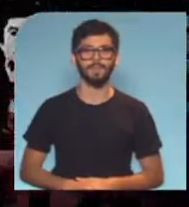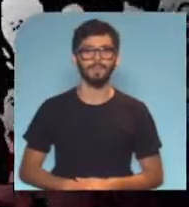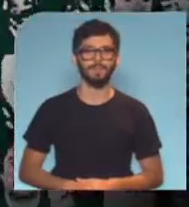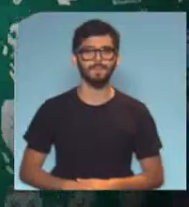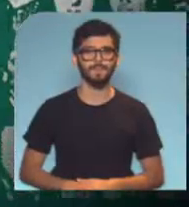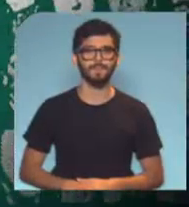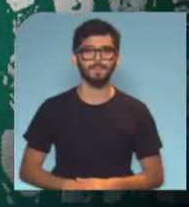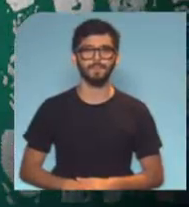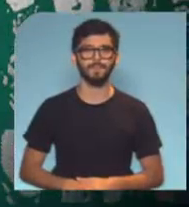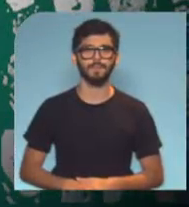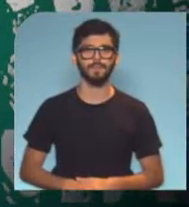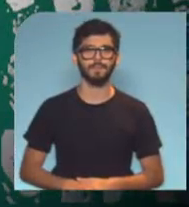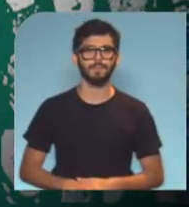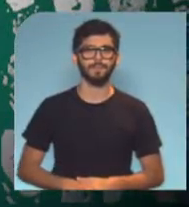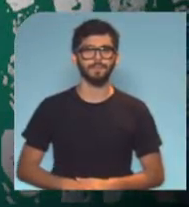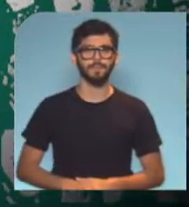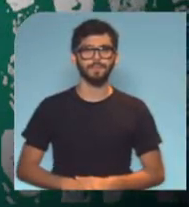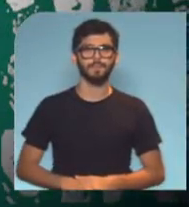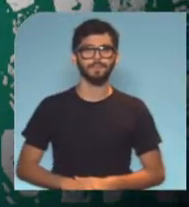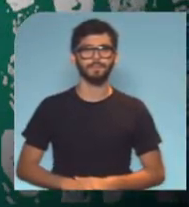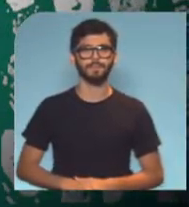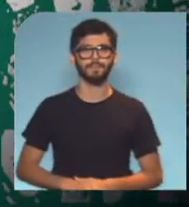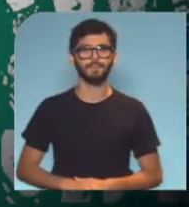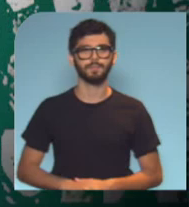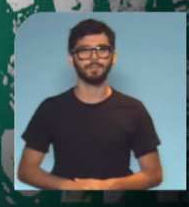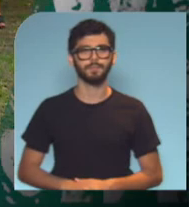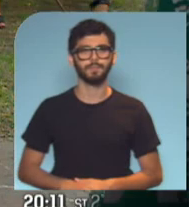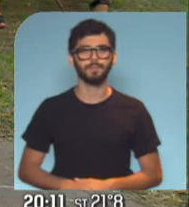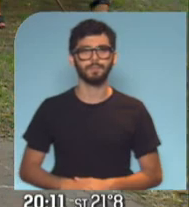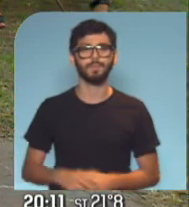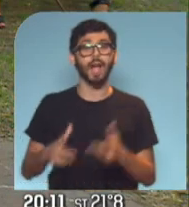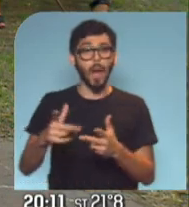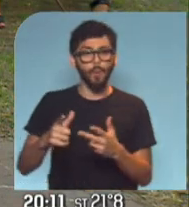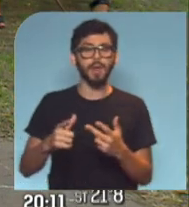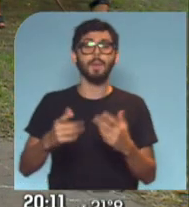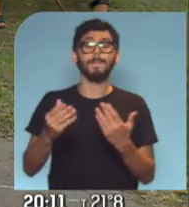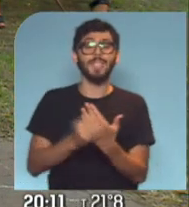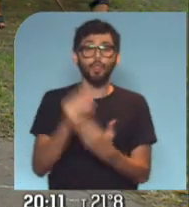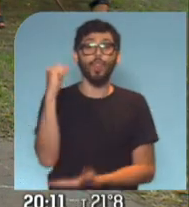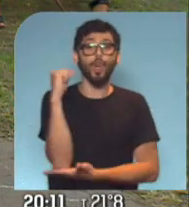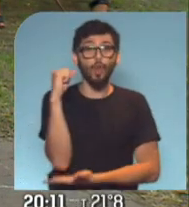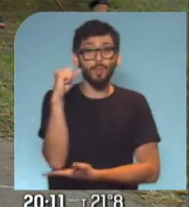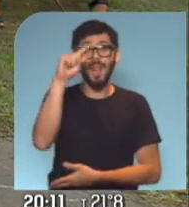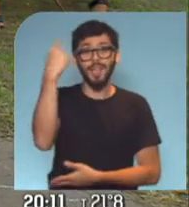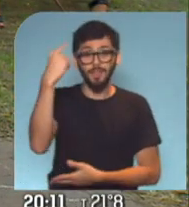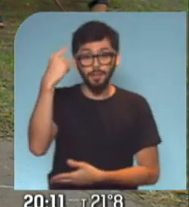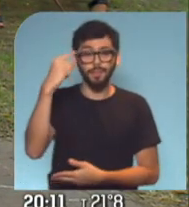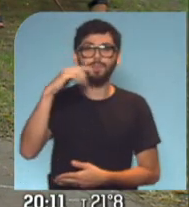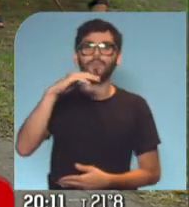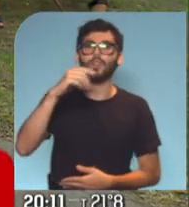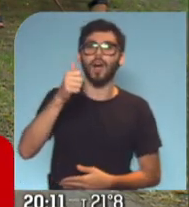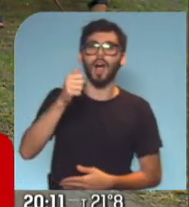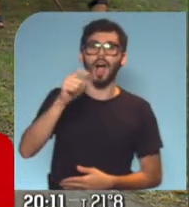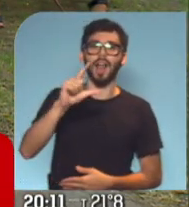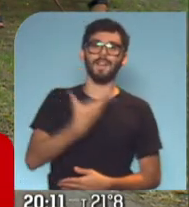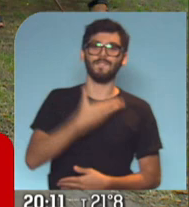el engaño y la complicidad. De su excelencia, el señor ministro de Economía de la Nación, doctor José